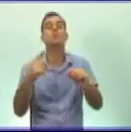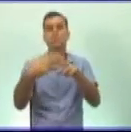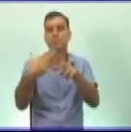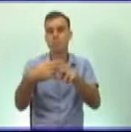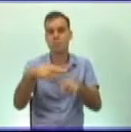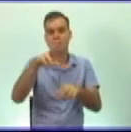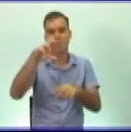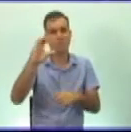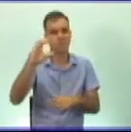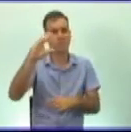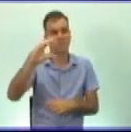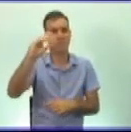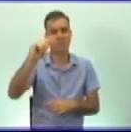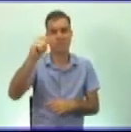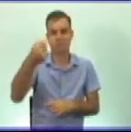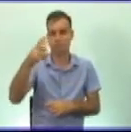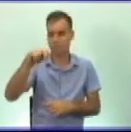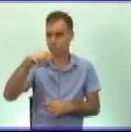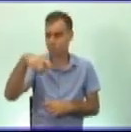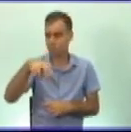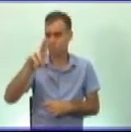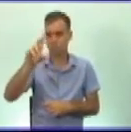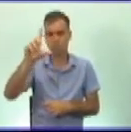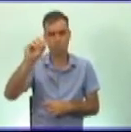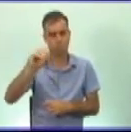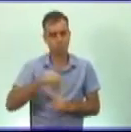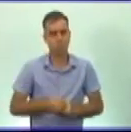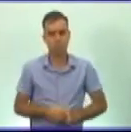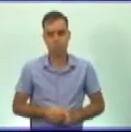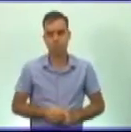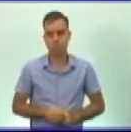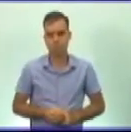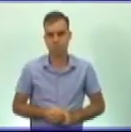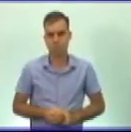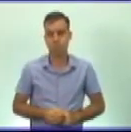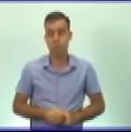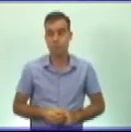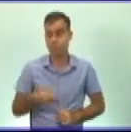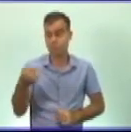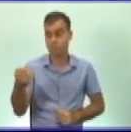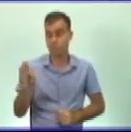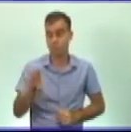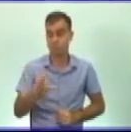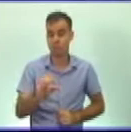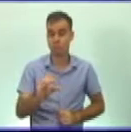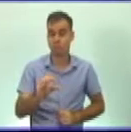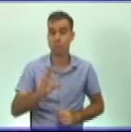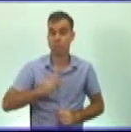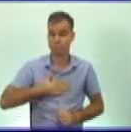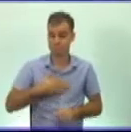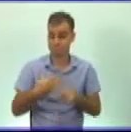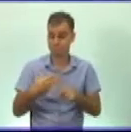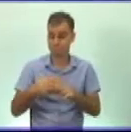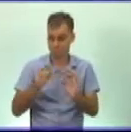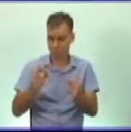es un cilindro recto. Por tanto, ABC es un triángulo rectángulo. Eso es importante,